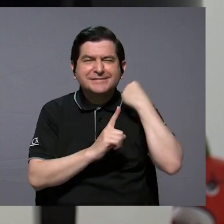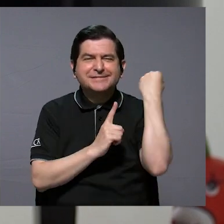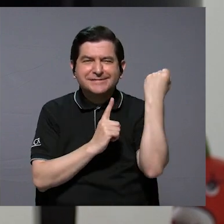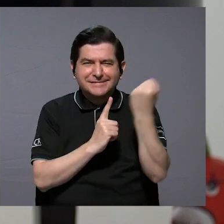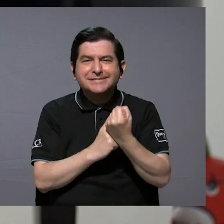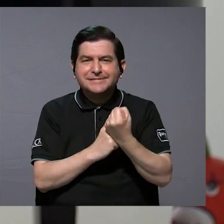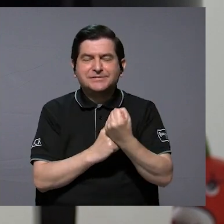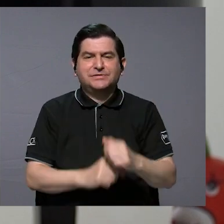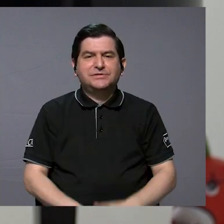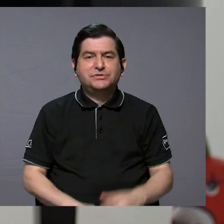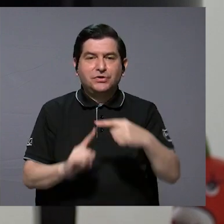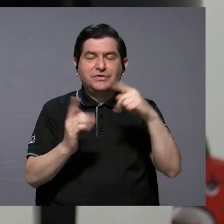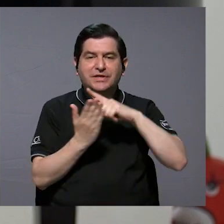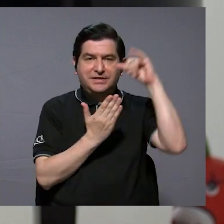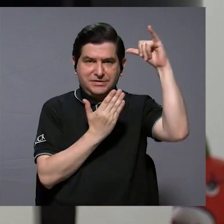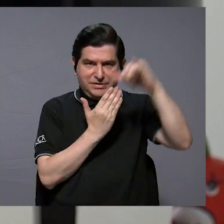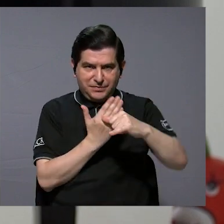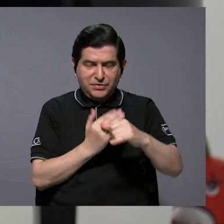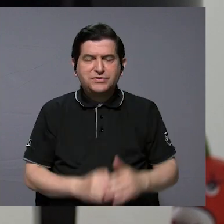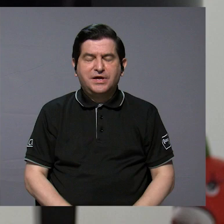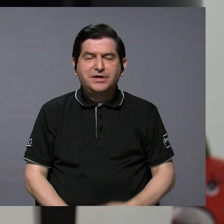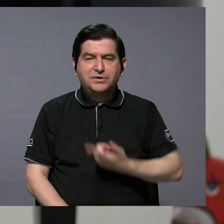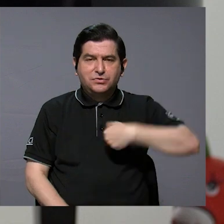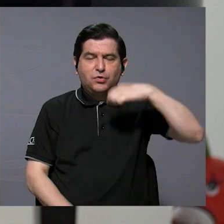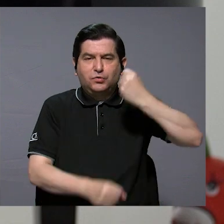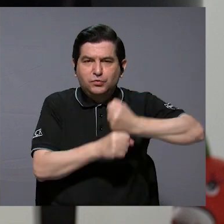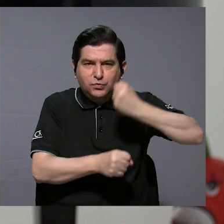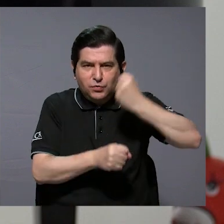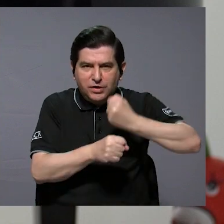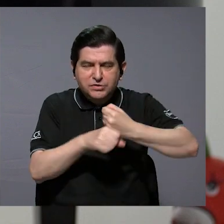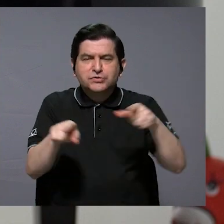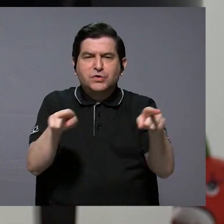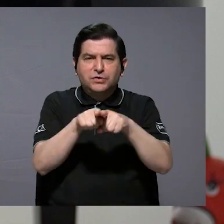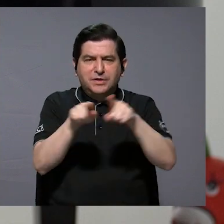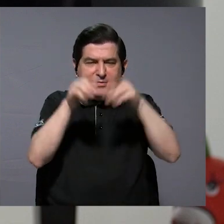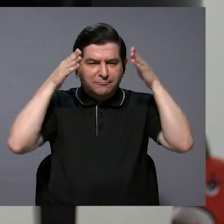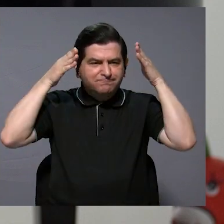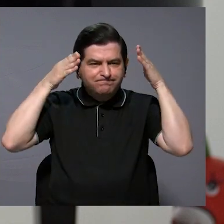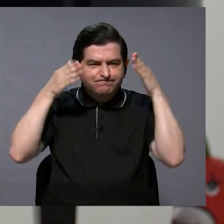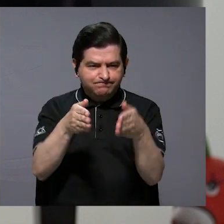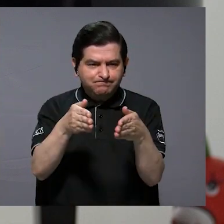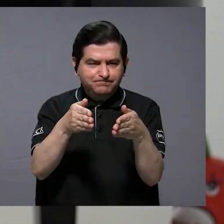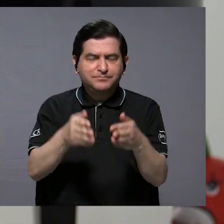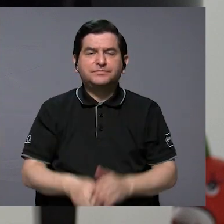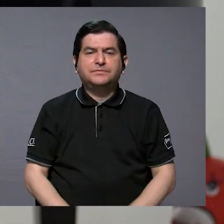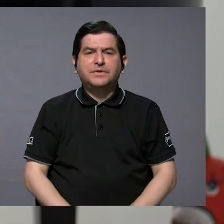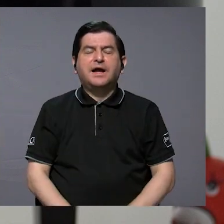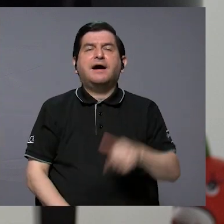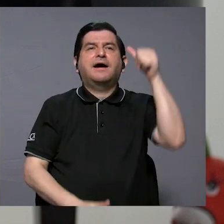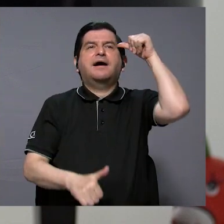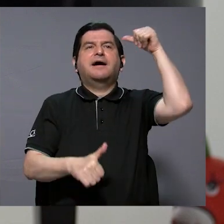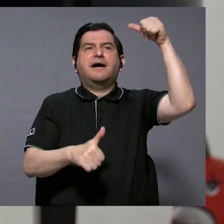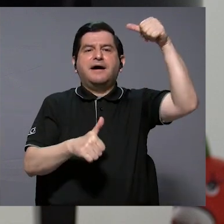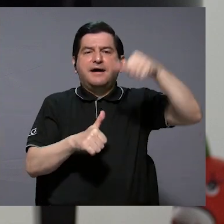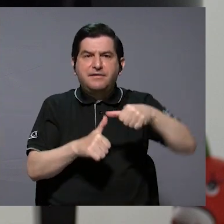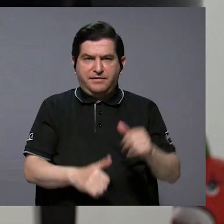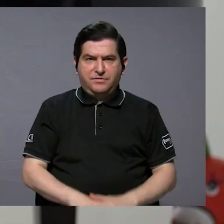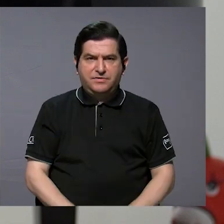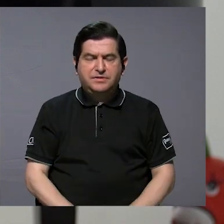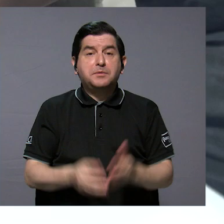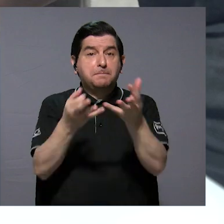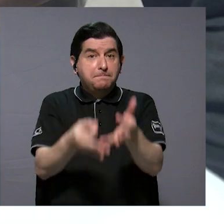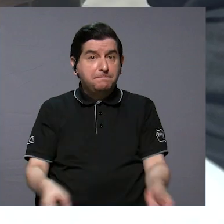Entonces, en ese marco, desde el proyecto, nuestras líneas de trabajo también han estado enfocadas en